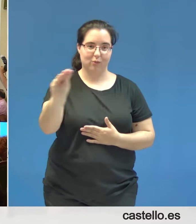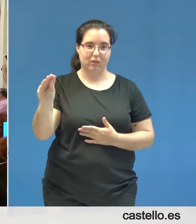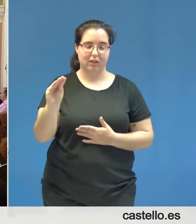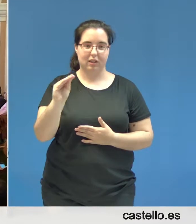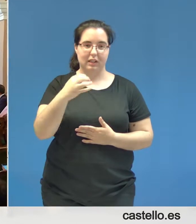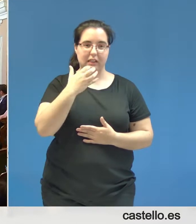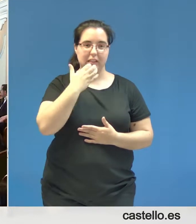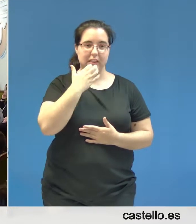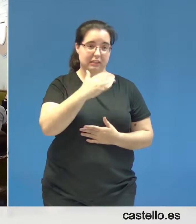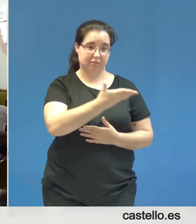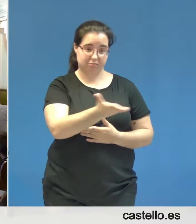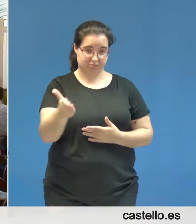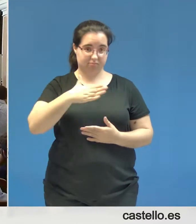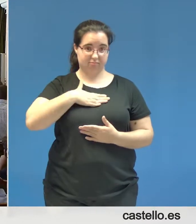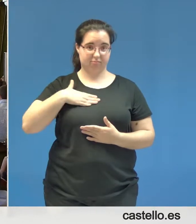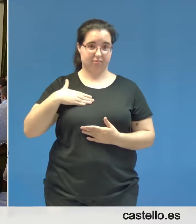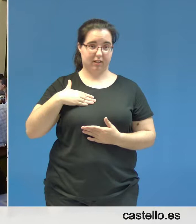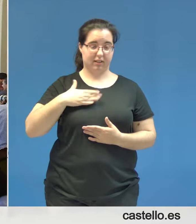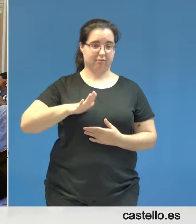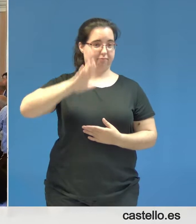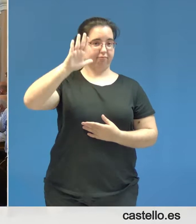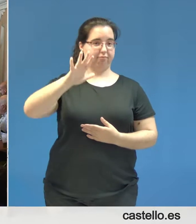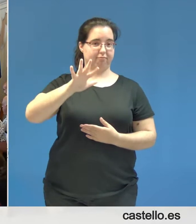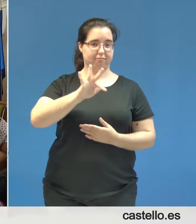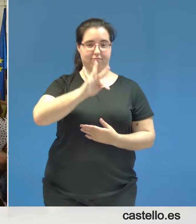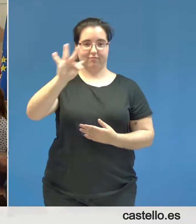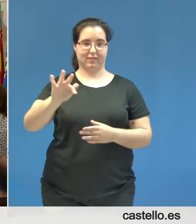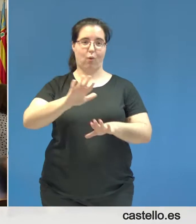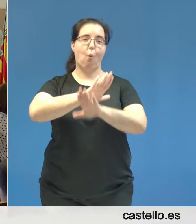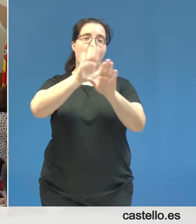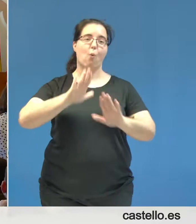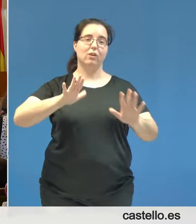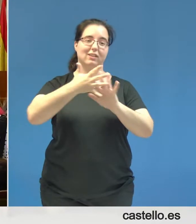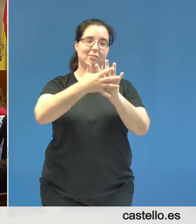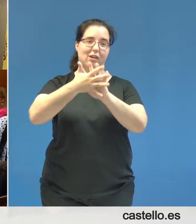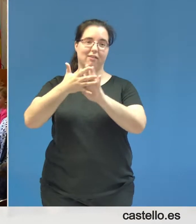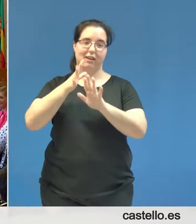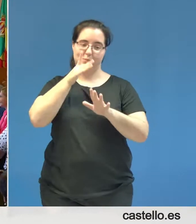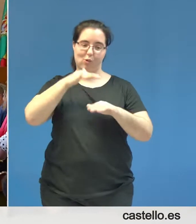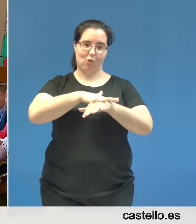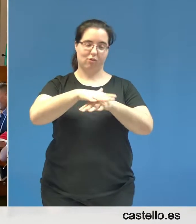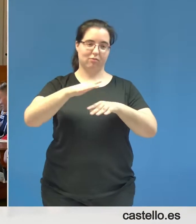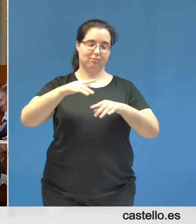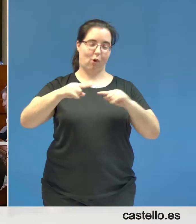ustedes quiere tomar la palabra para decir las últimas palabras en este mandato.